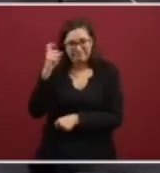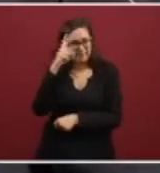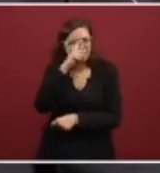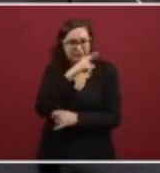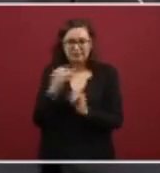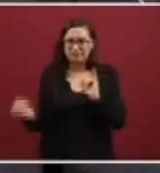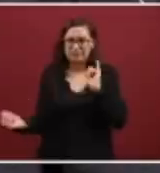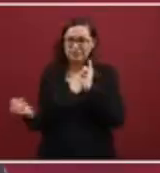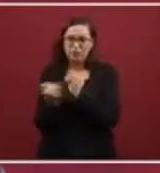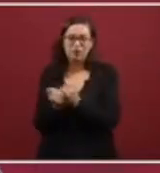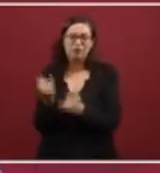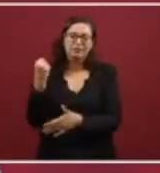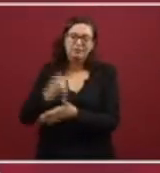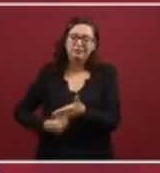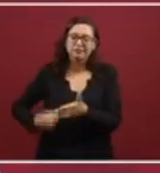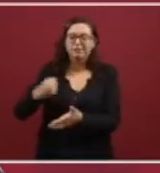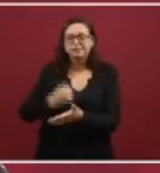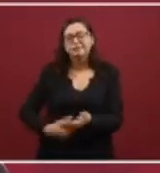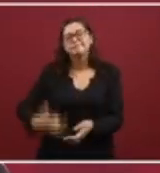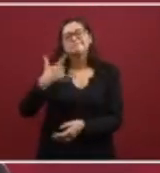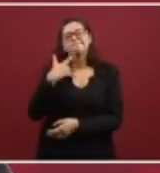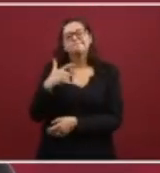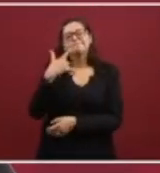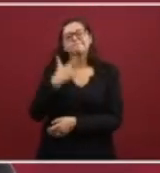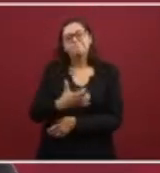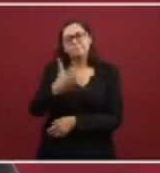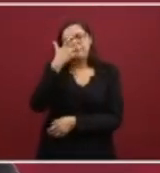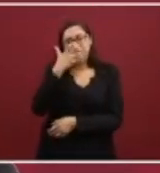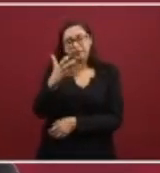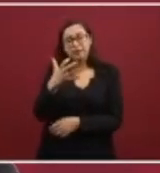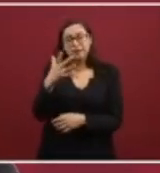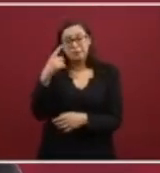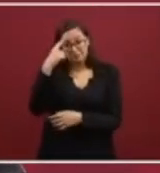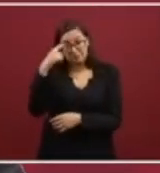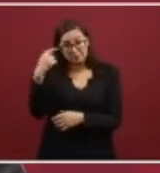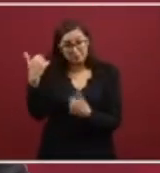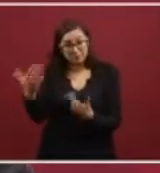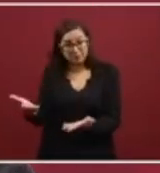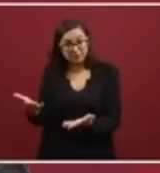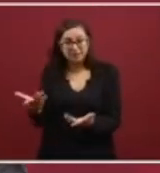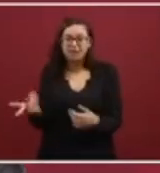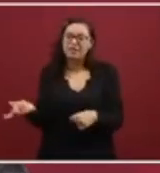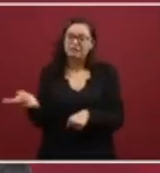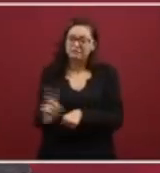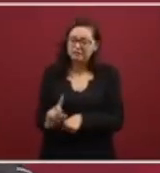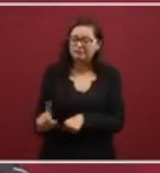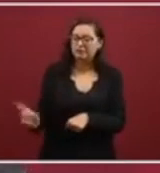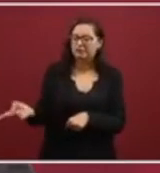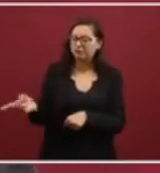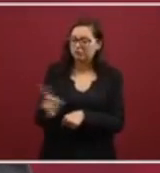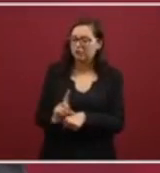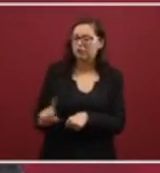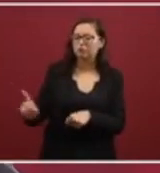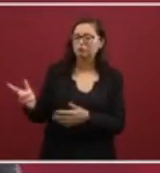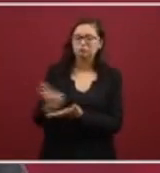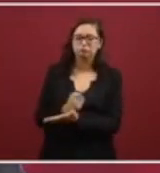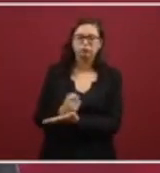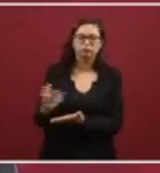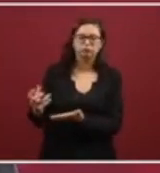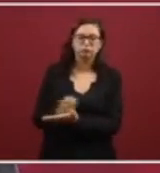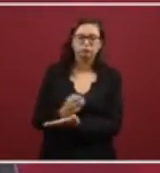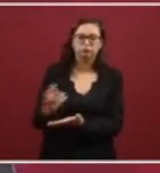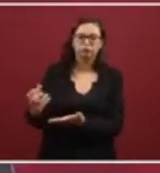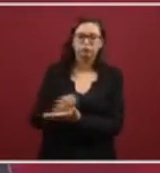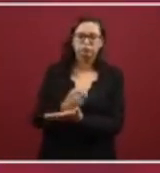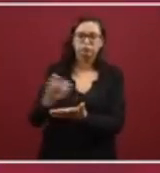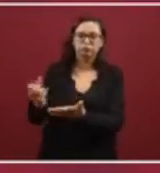mucha perseverancia y mucha firmeza para que lo que se está diciendo todos los días se vaya ganando, hasta que